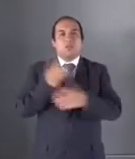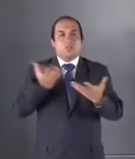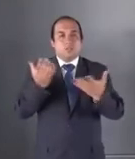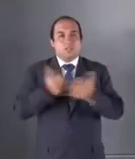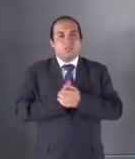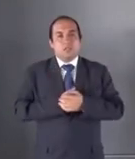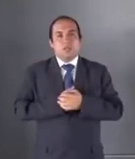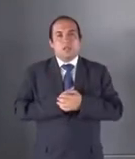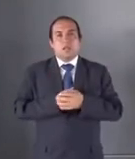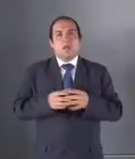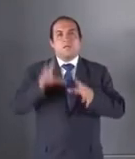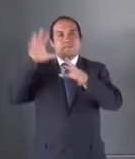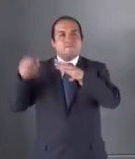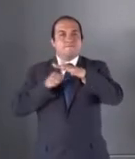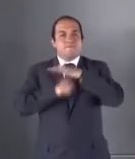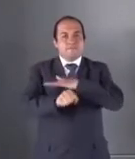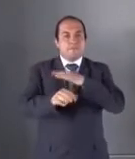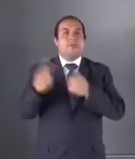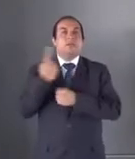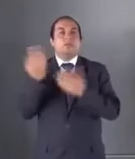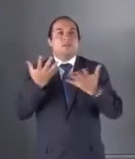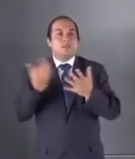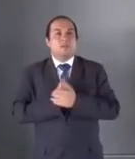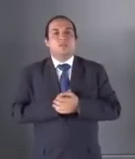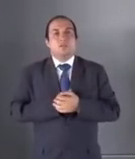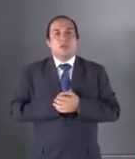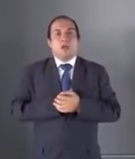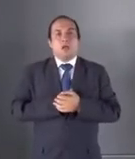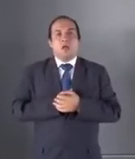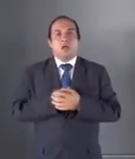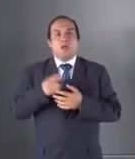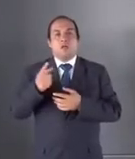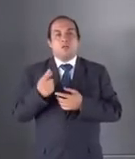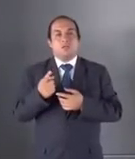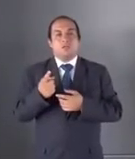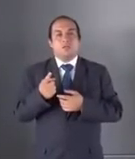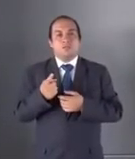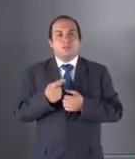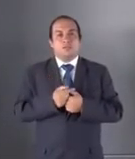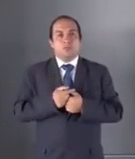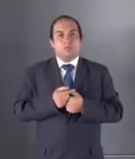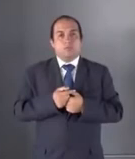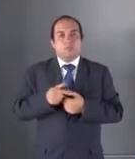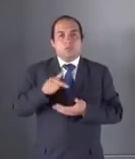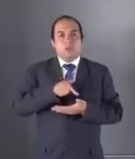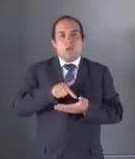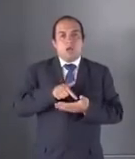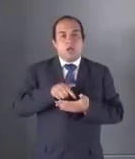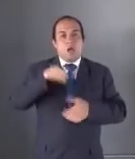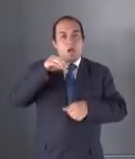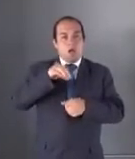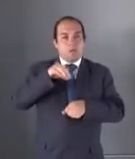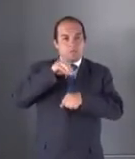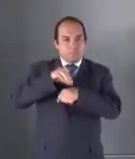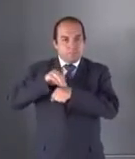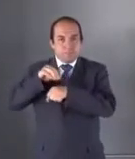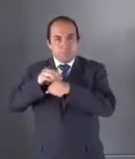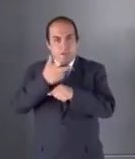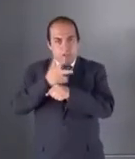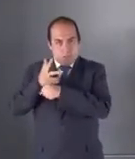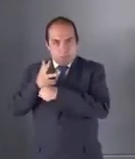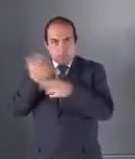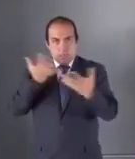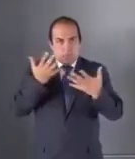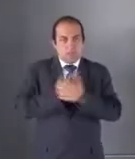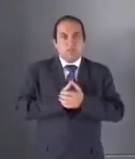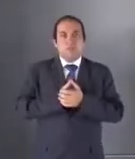haciendo, a las detenciones que se han estado haciendo, a la colocación de cámaras en prácticamente ya el 50% del transporte